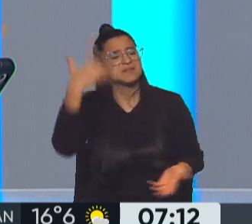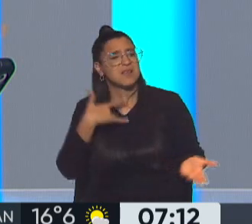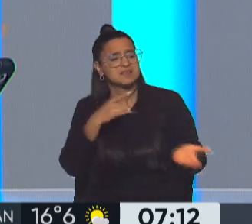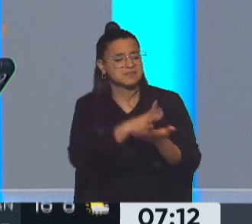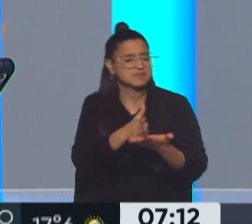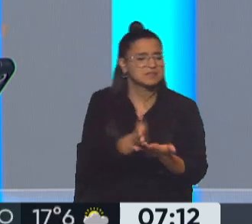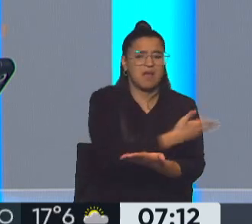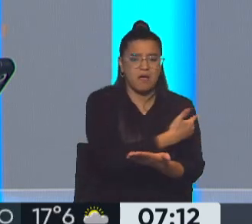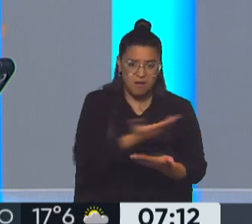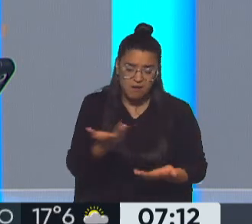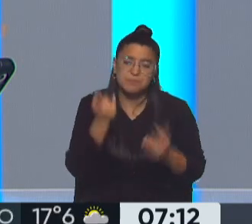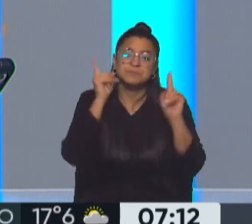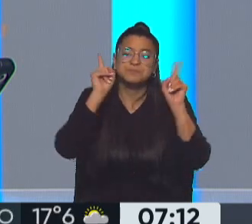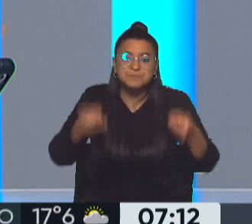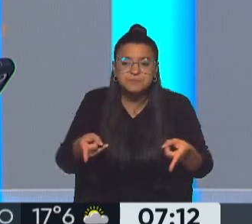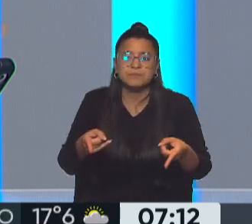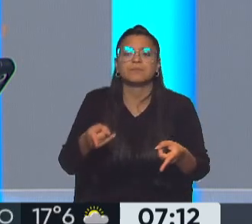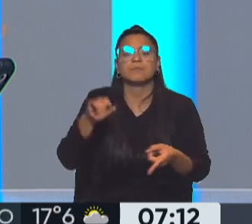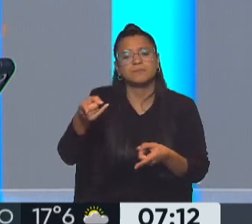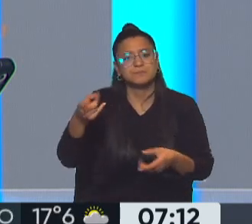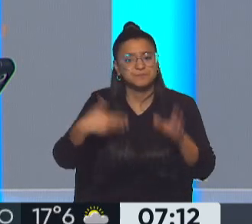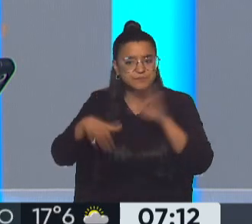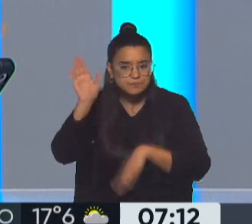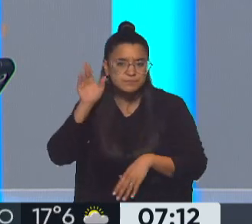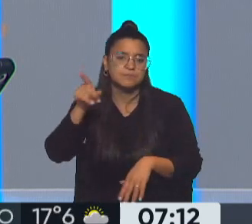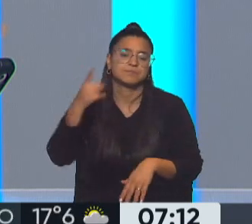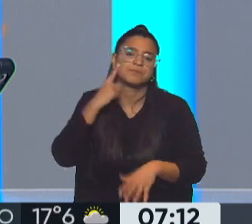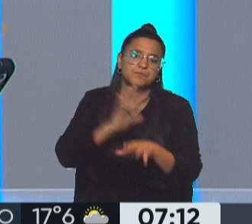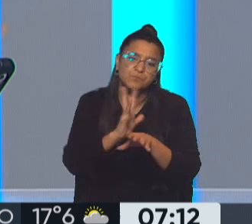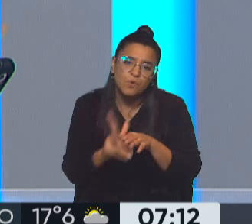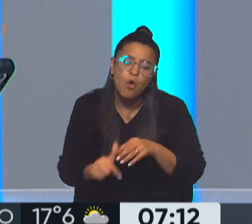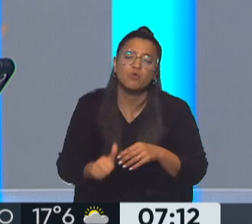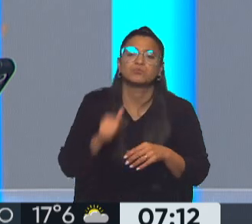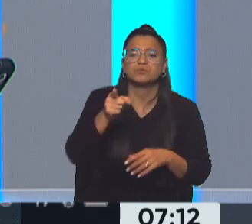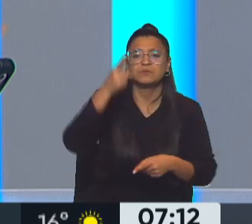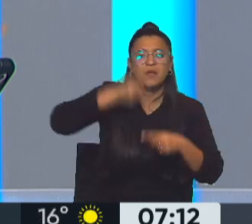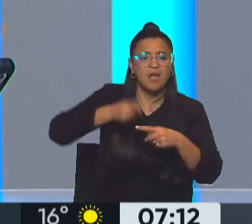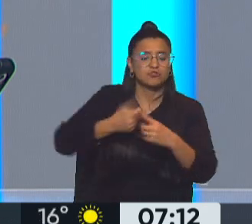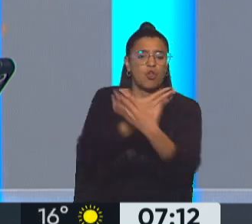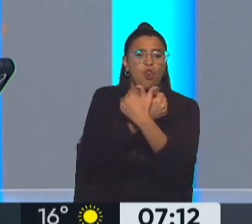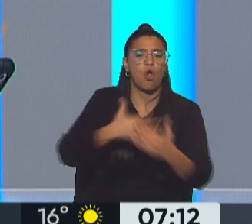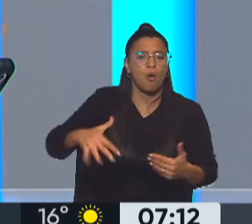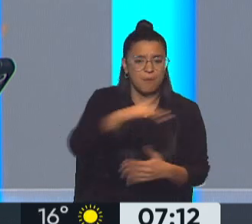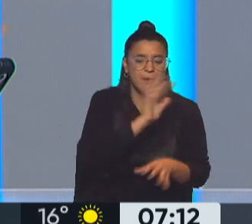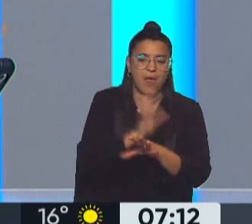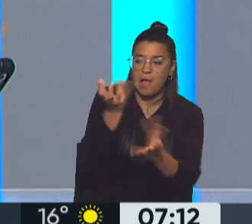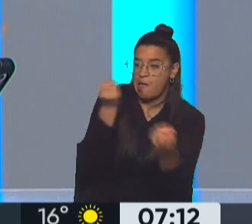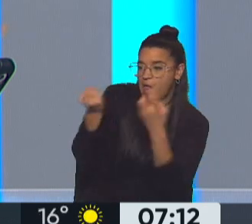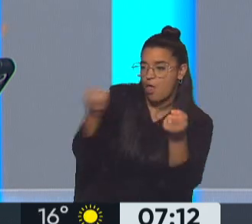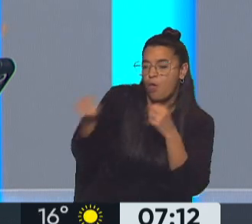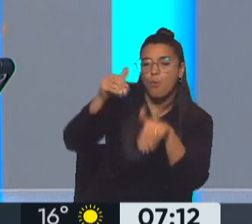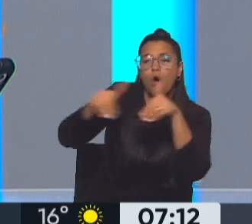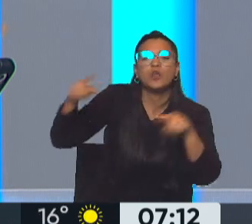al contrincante, pero además poniendo el acento en la corrupción. De hecho, el acto se realizó en Lomas de Zamora para tratar de capitalizar